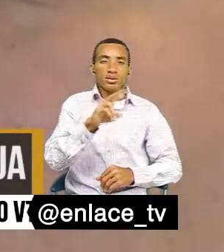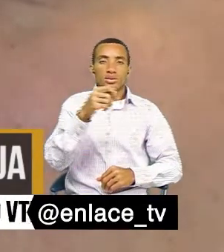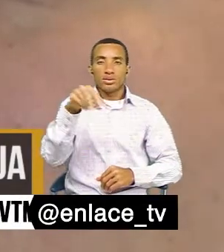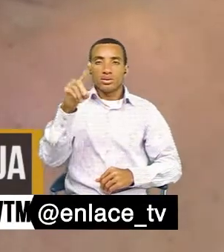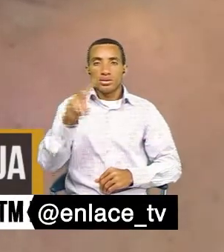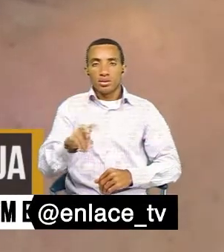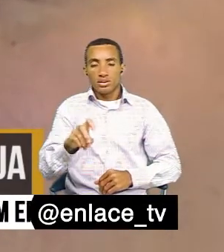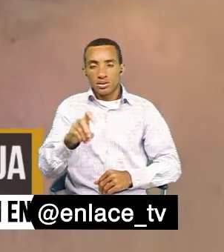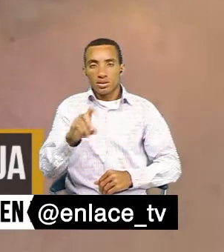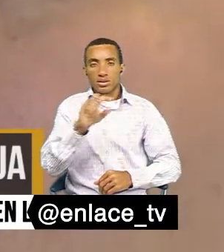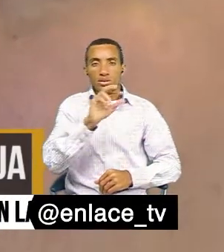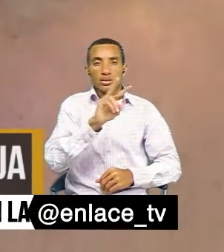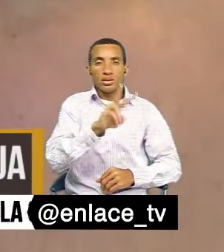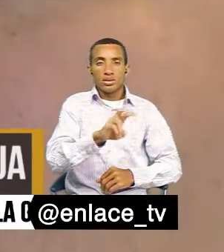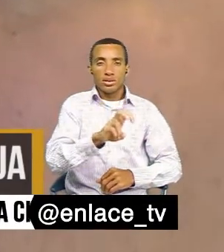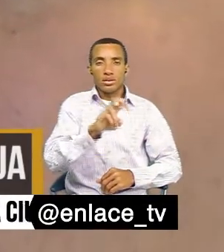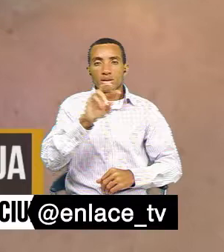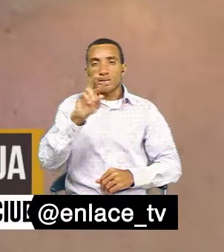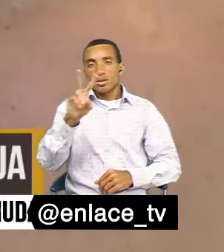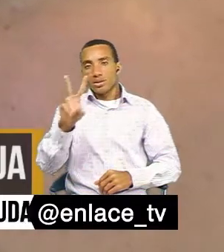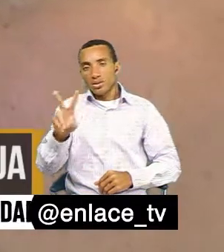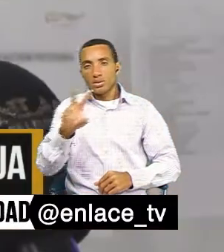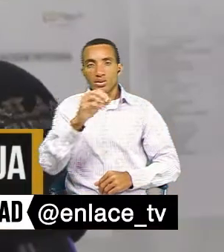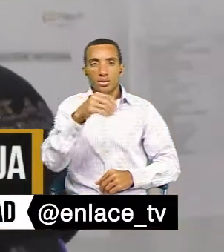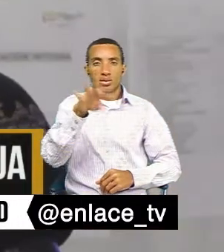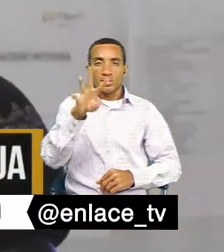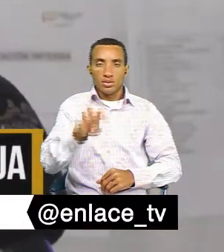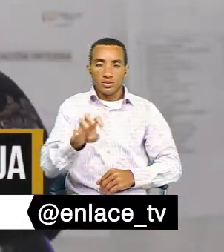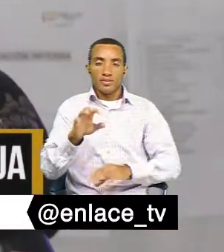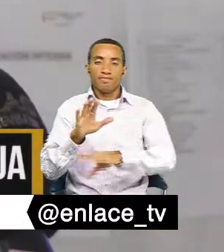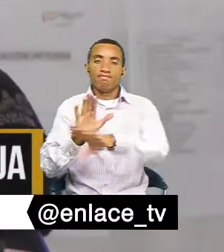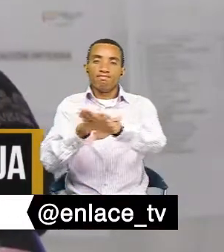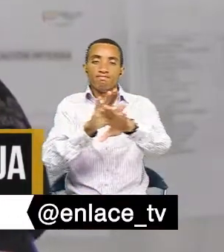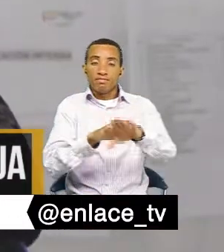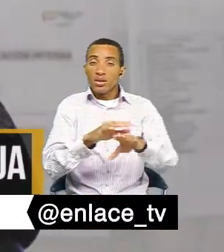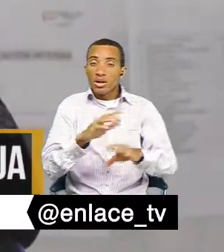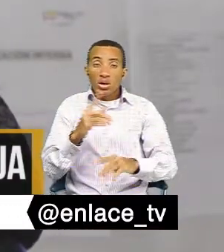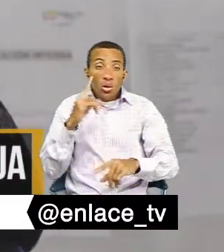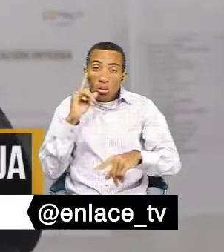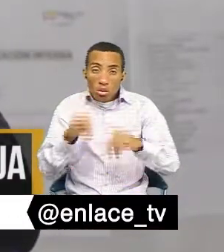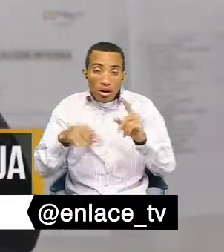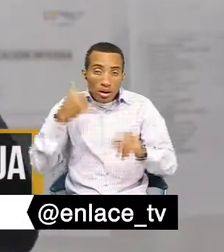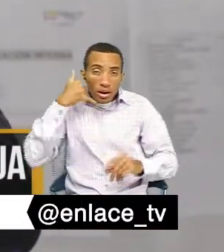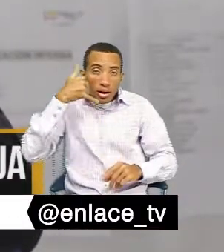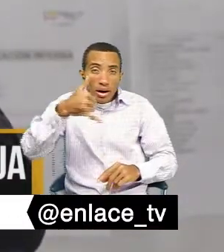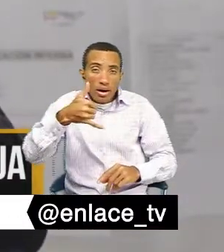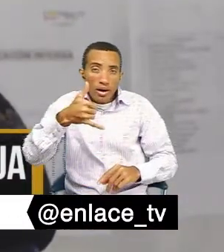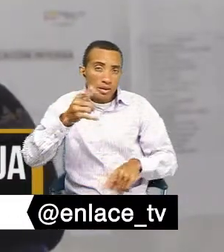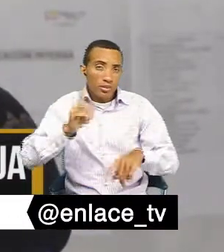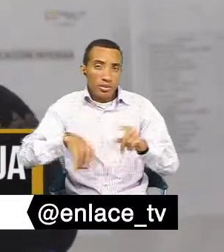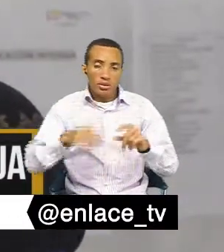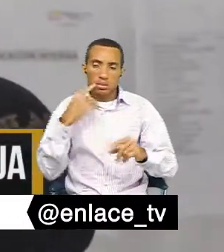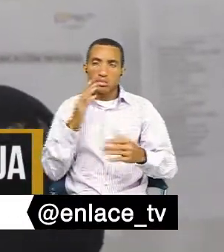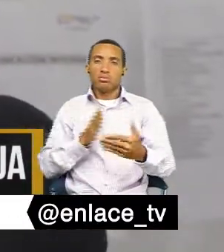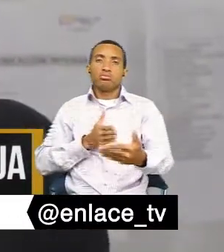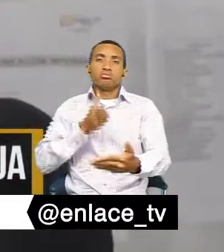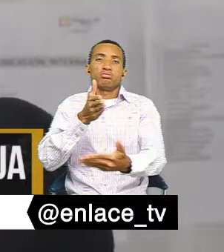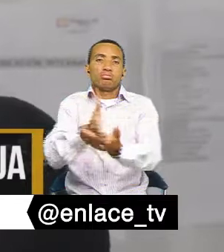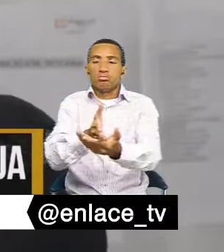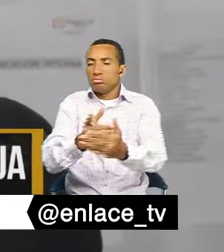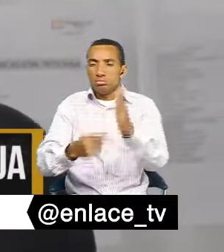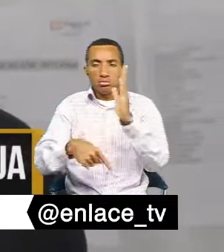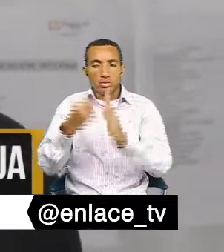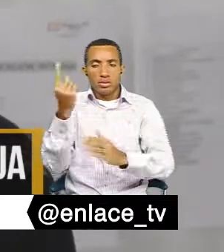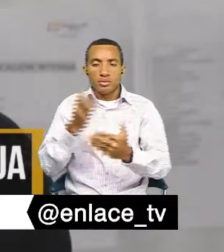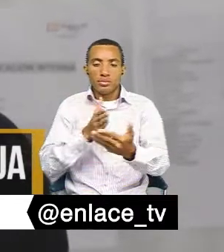310-216-7229. Sí, es bueno que pidan la cita porque así se les da una hora. Ahora, quien no pueda llamar por alguna circunstancia, pues va al centro médico, nos espera, porque